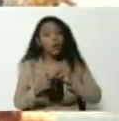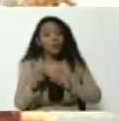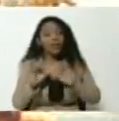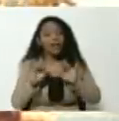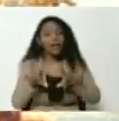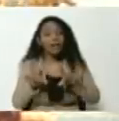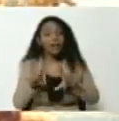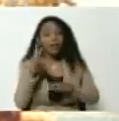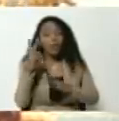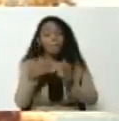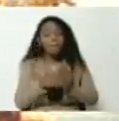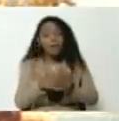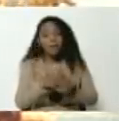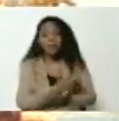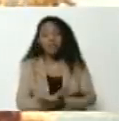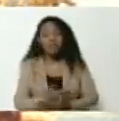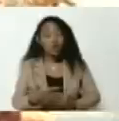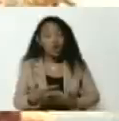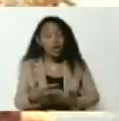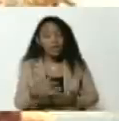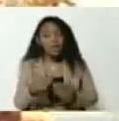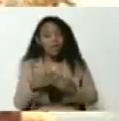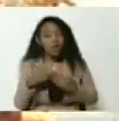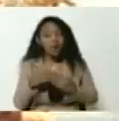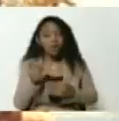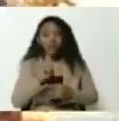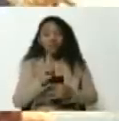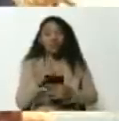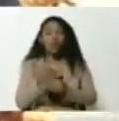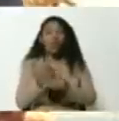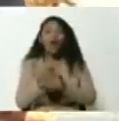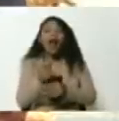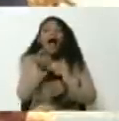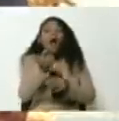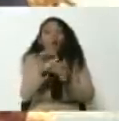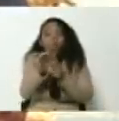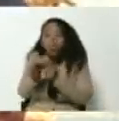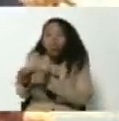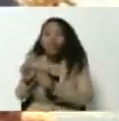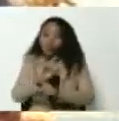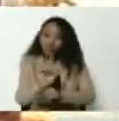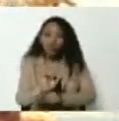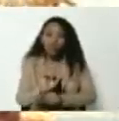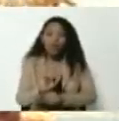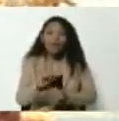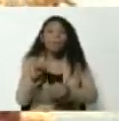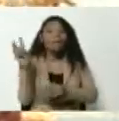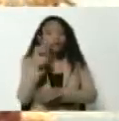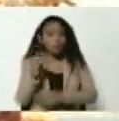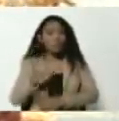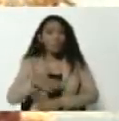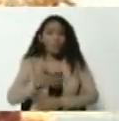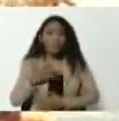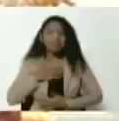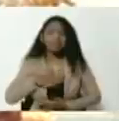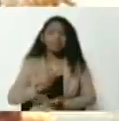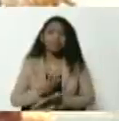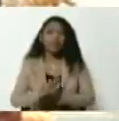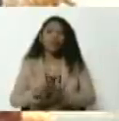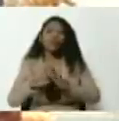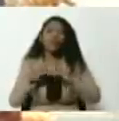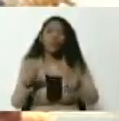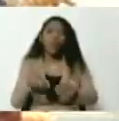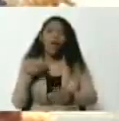2.000 millones de dólares, no son conchas de ajo, Venezuela podría holgadamente pagar todas